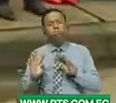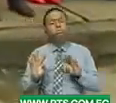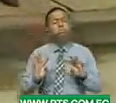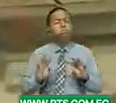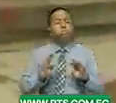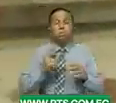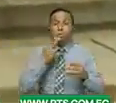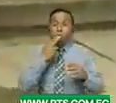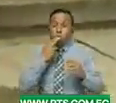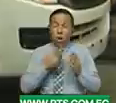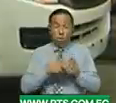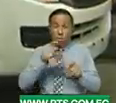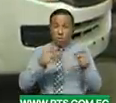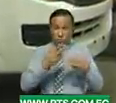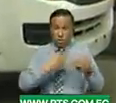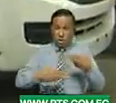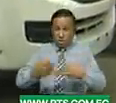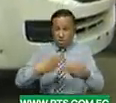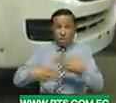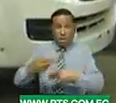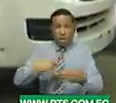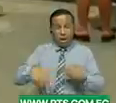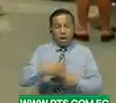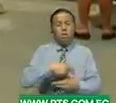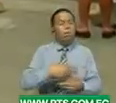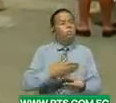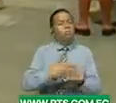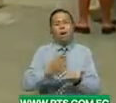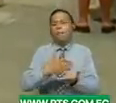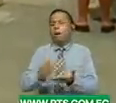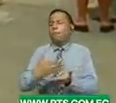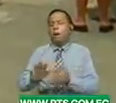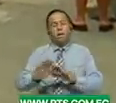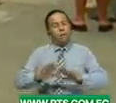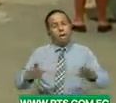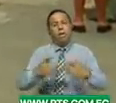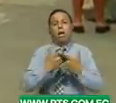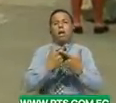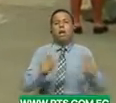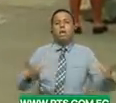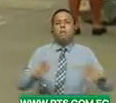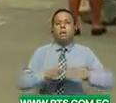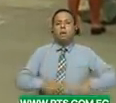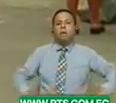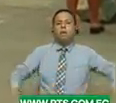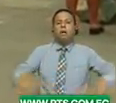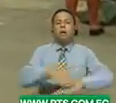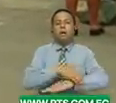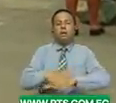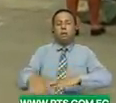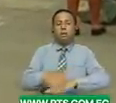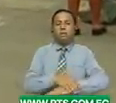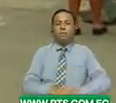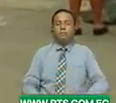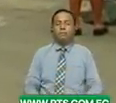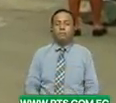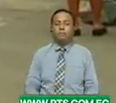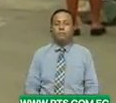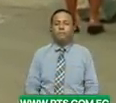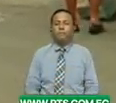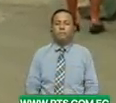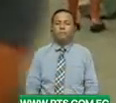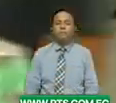a los vendedores informales que se retiren del área a fin de recuperar el espacio público, informó Carlos Julio